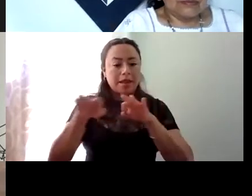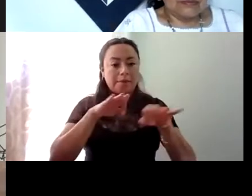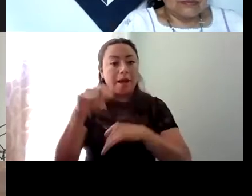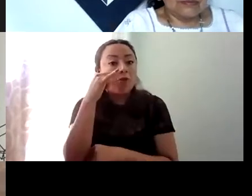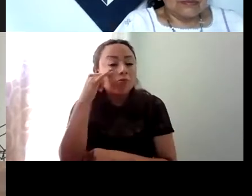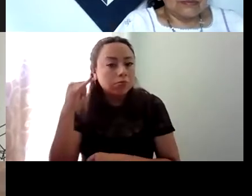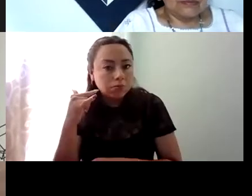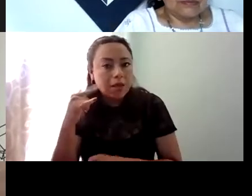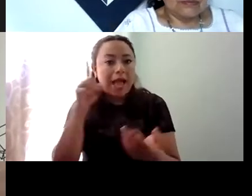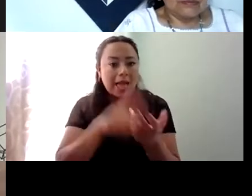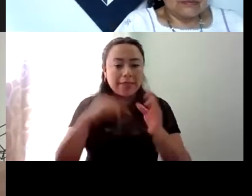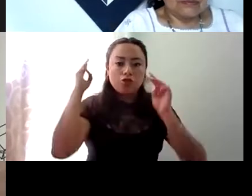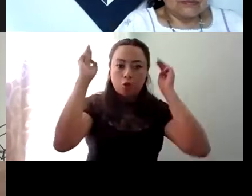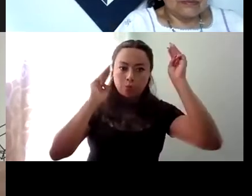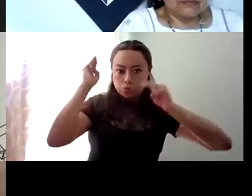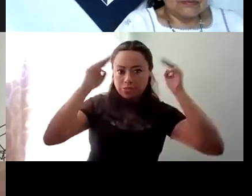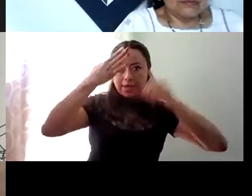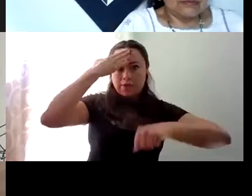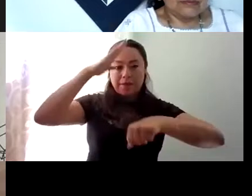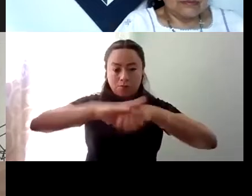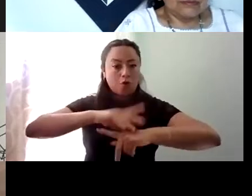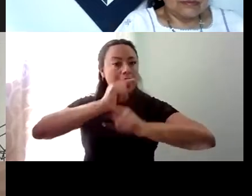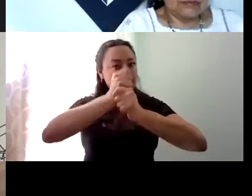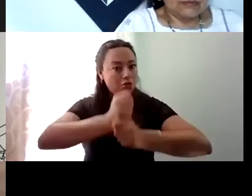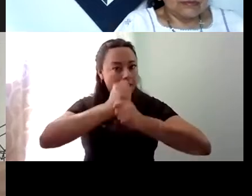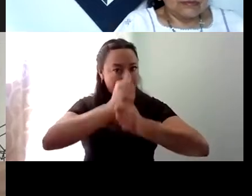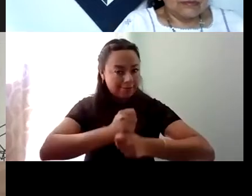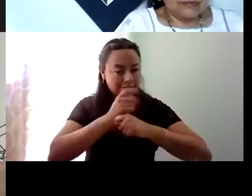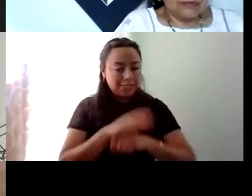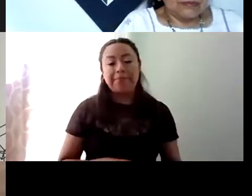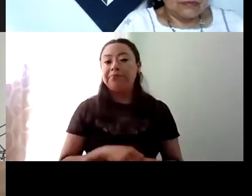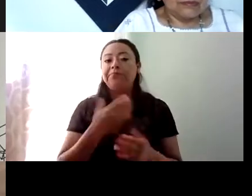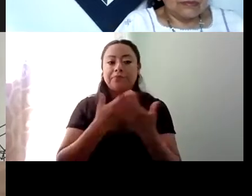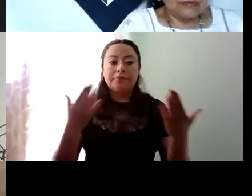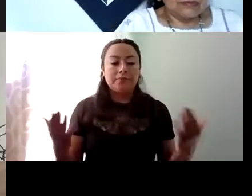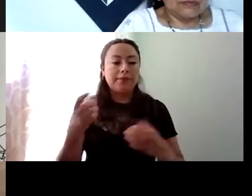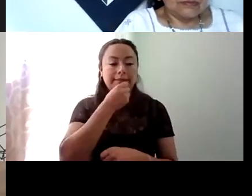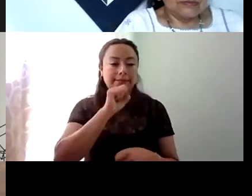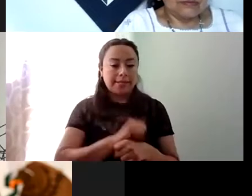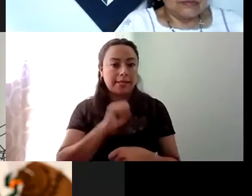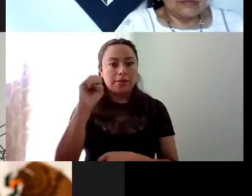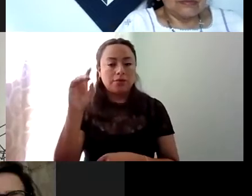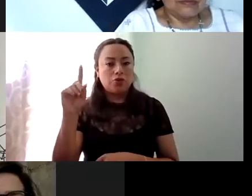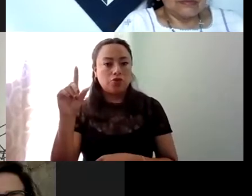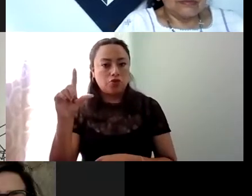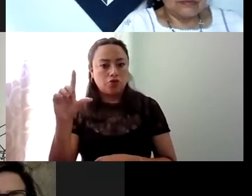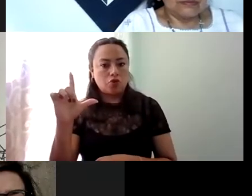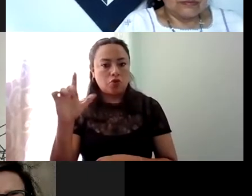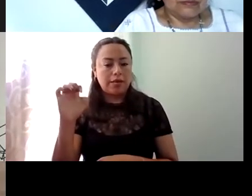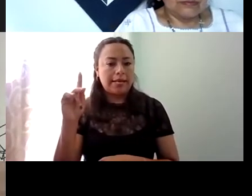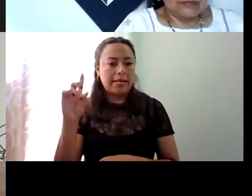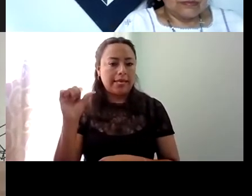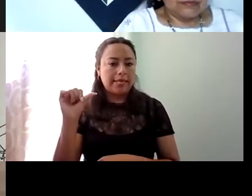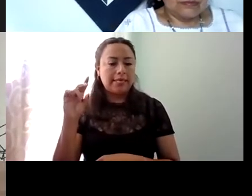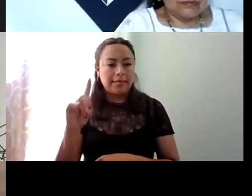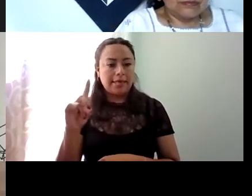junto con la presidenta de la comisión, la secretaria del Trabajo Soledad Aragón y la senadora Patricia Mercado,